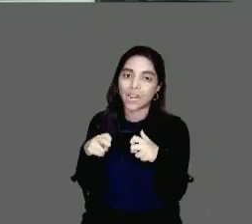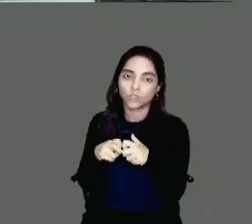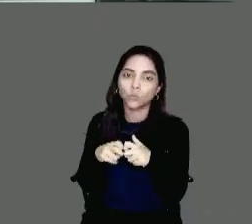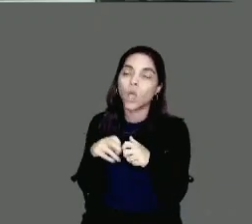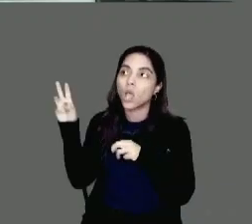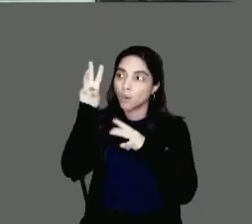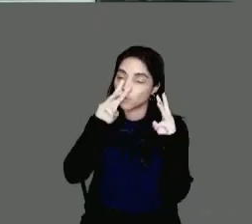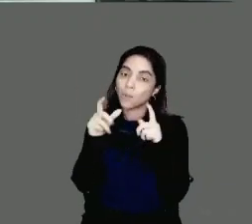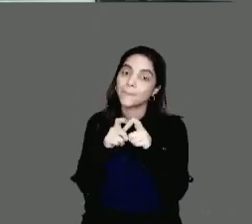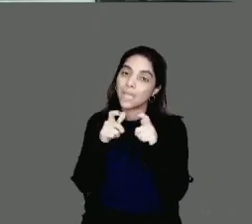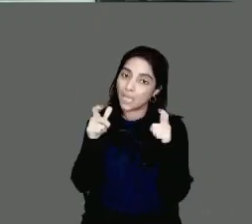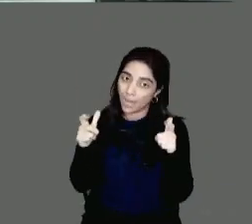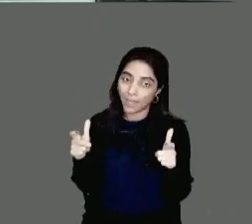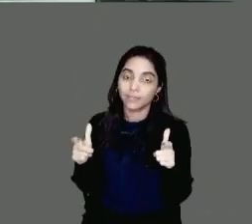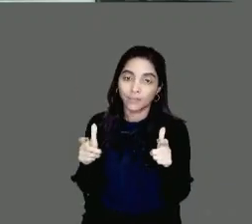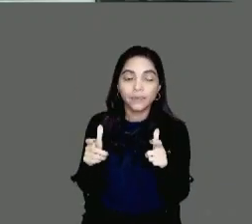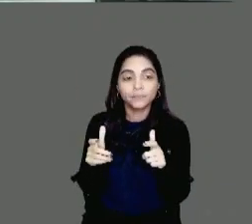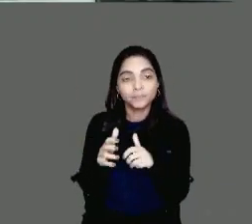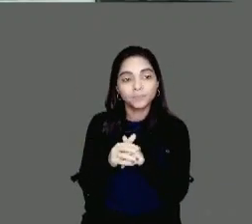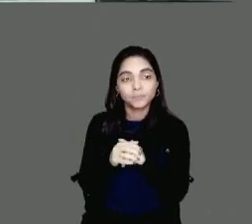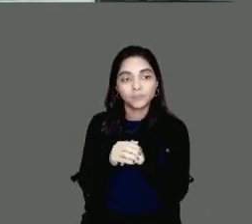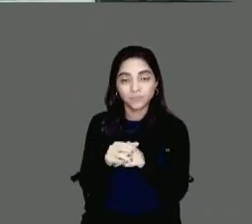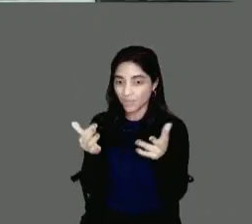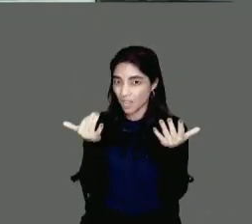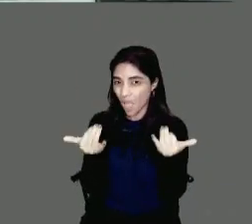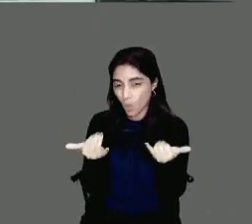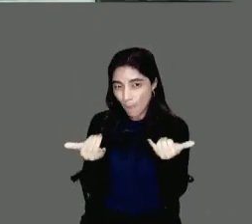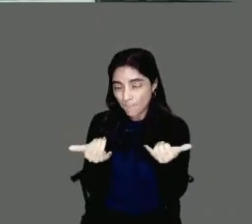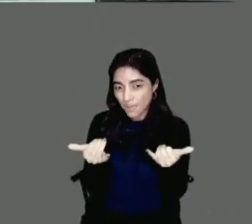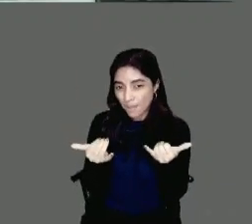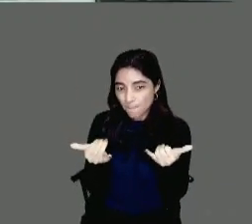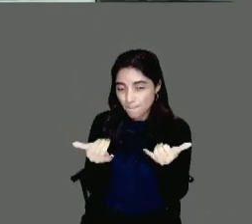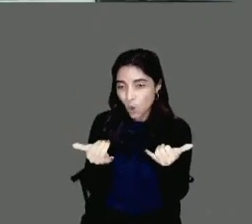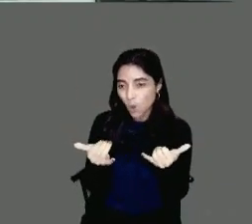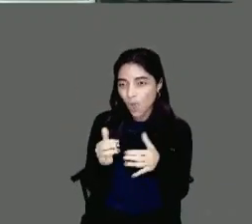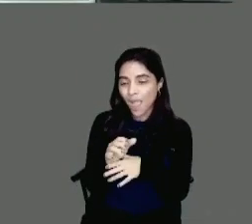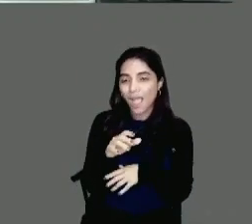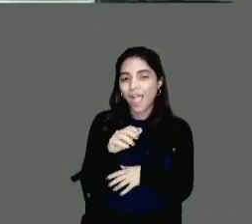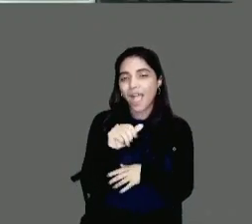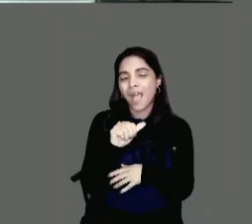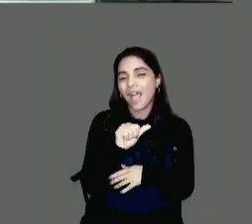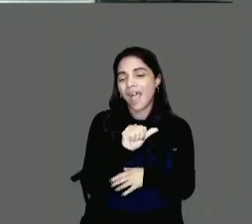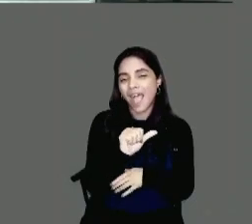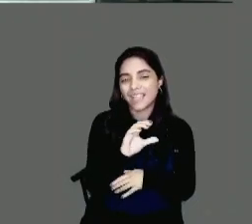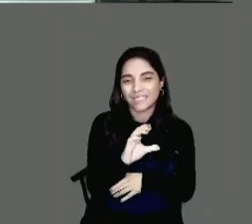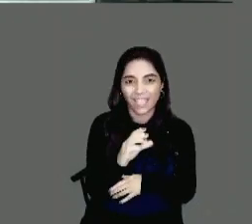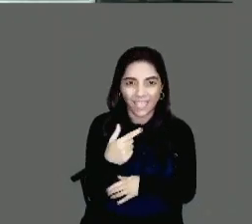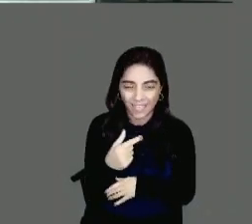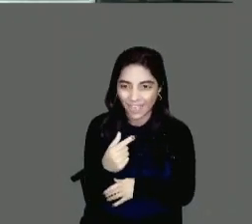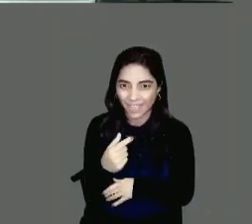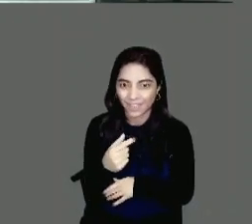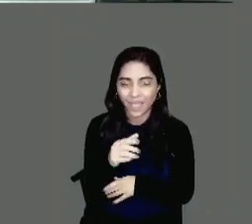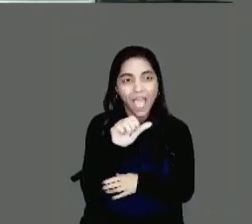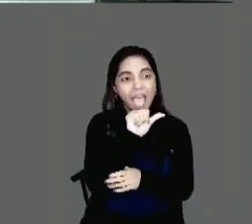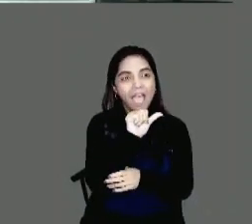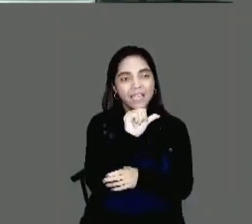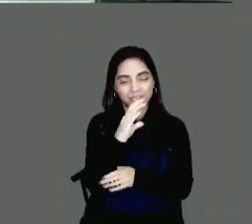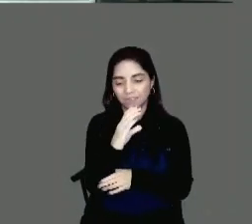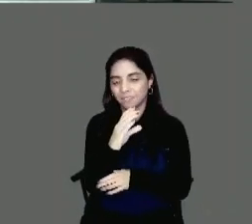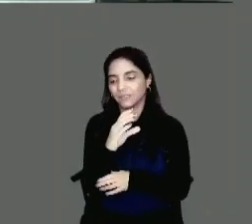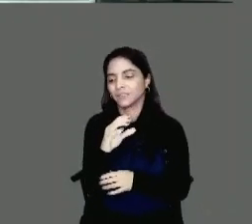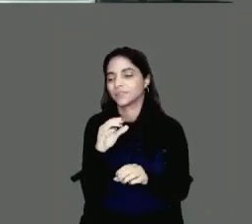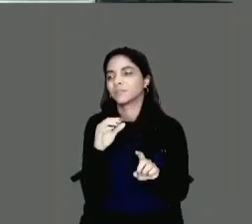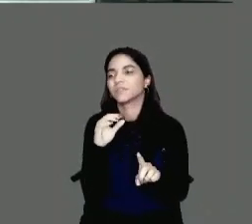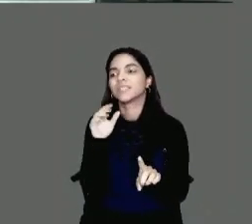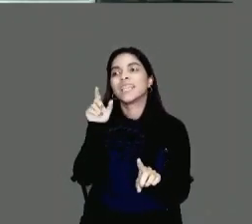preocupación grande ahora mismo eh asg creo que produce como 500 megas correcto as Perdón